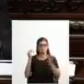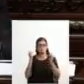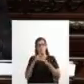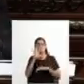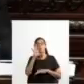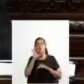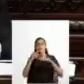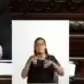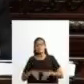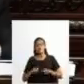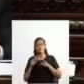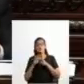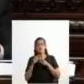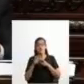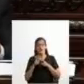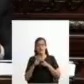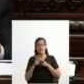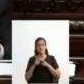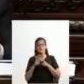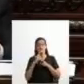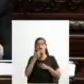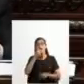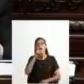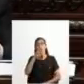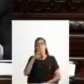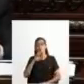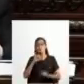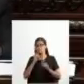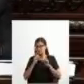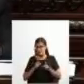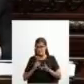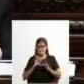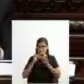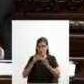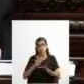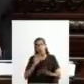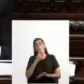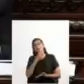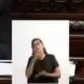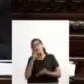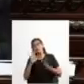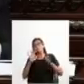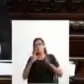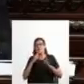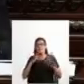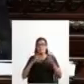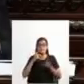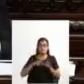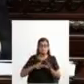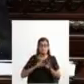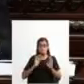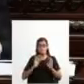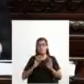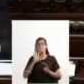50 millones de dólares de Alur o 100, si lo dejamos sin efecto, los biocombustibles.